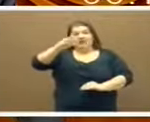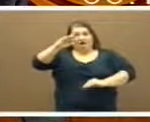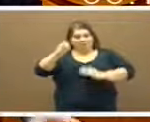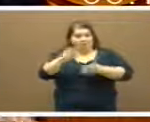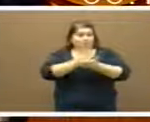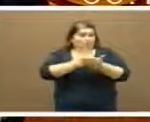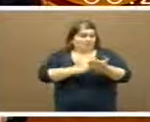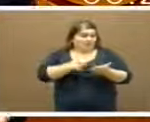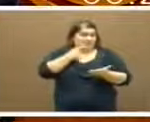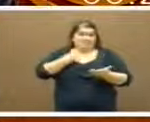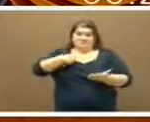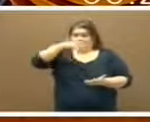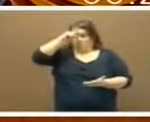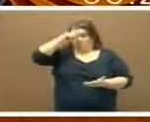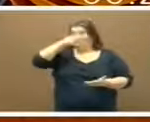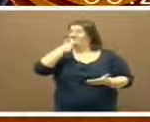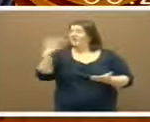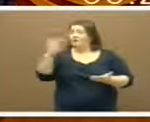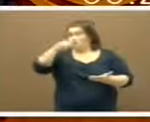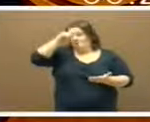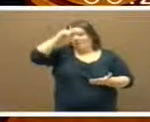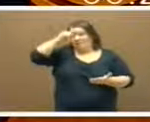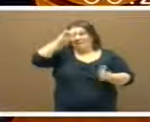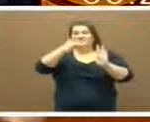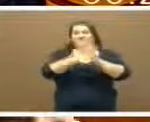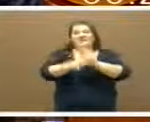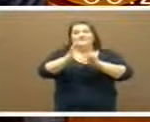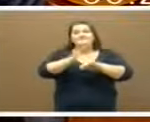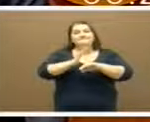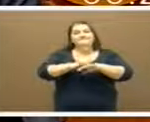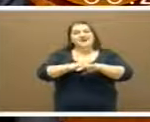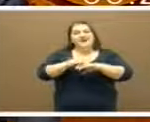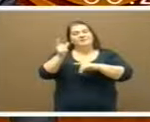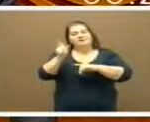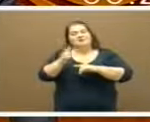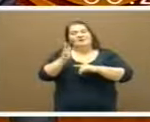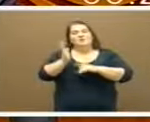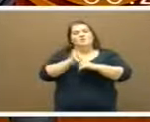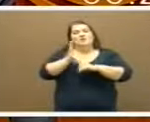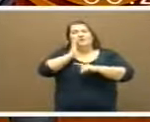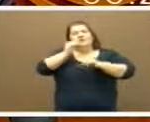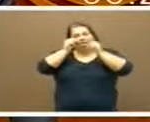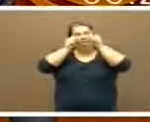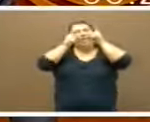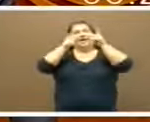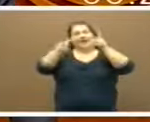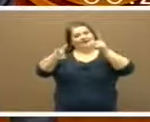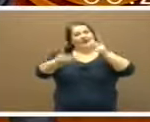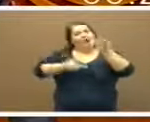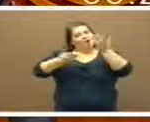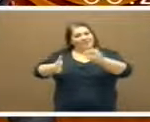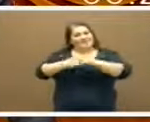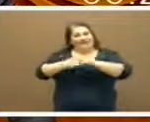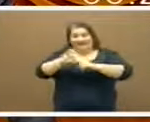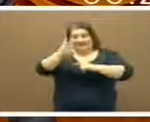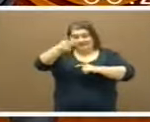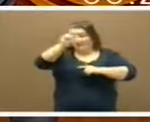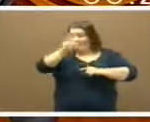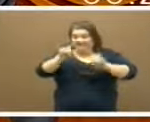se ha dado, decía que la cultura es todo aquello que sirva para despertar al dormido, para despertar las conciencias, para enseñar al que no